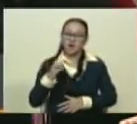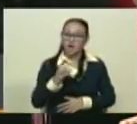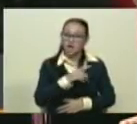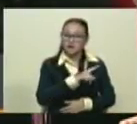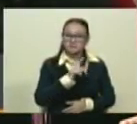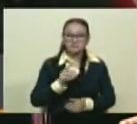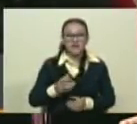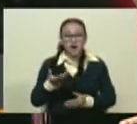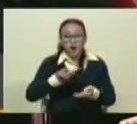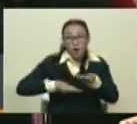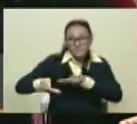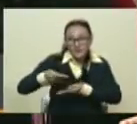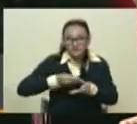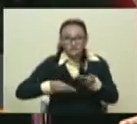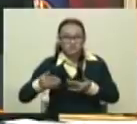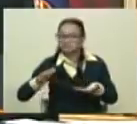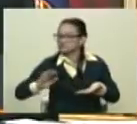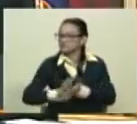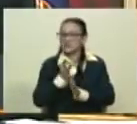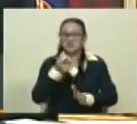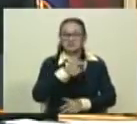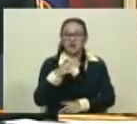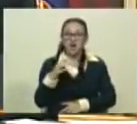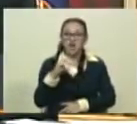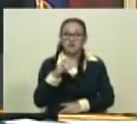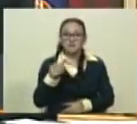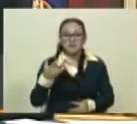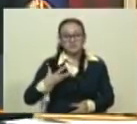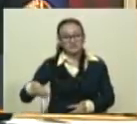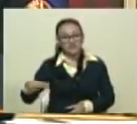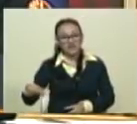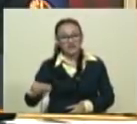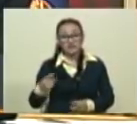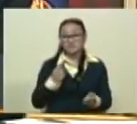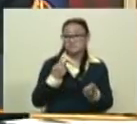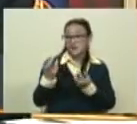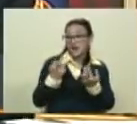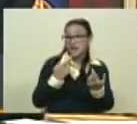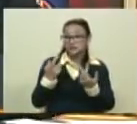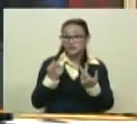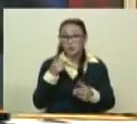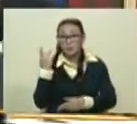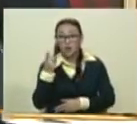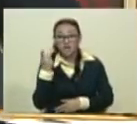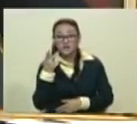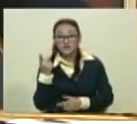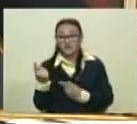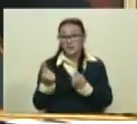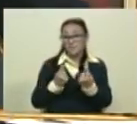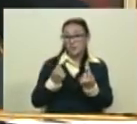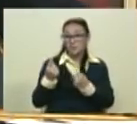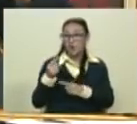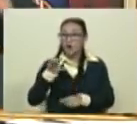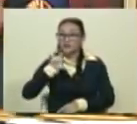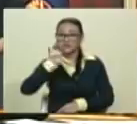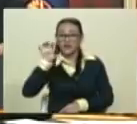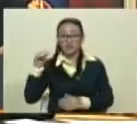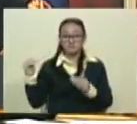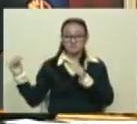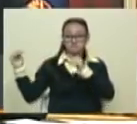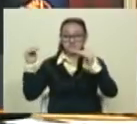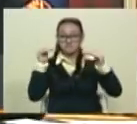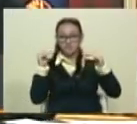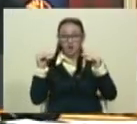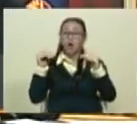la cooperación energética? Destruida por Santos. ¿Cómo está la relación bilateral política, que debería ser de Estado, de altura, de